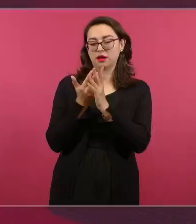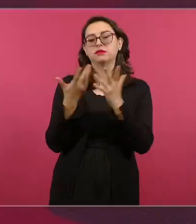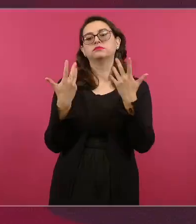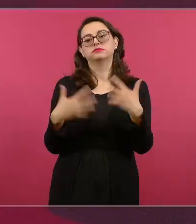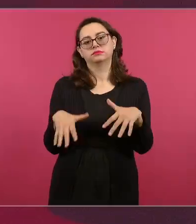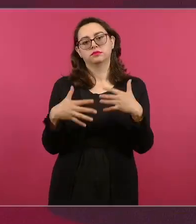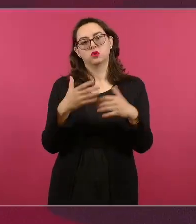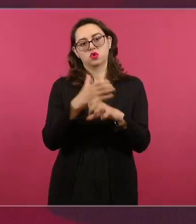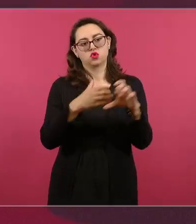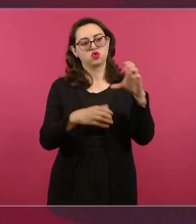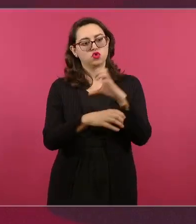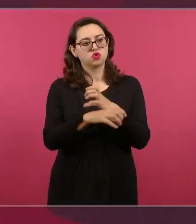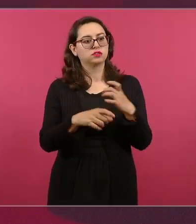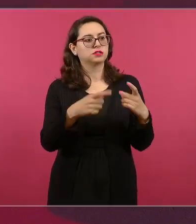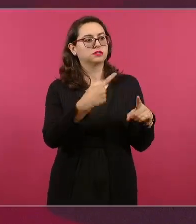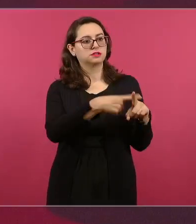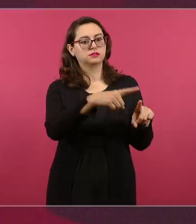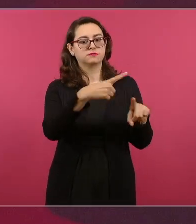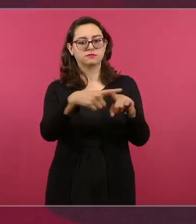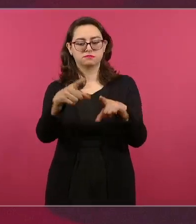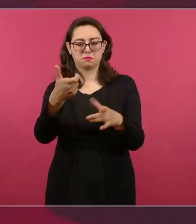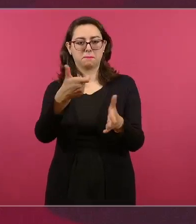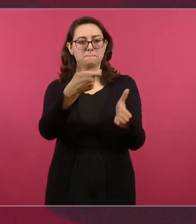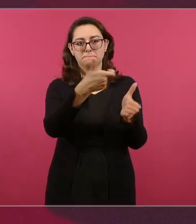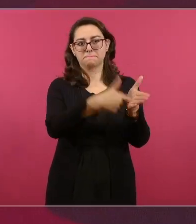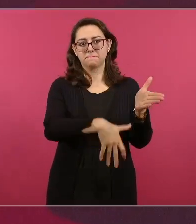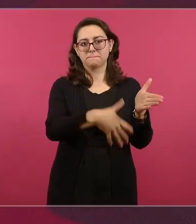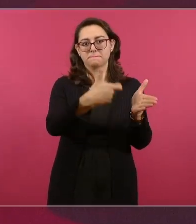Si cuestan menos los alimentos,